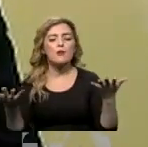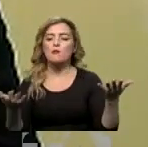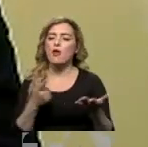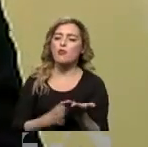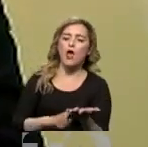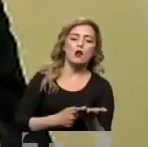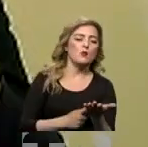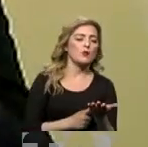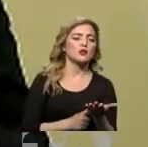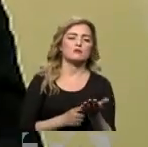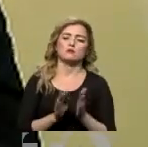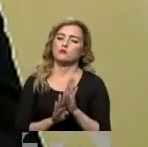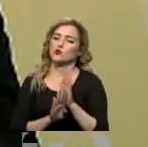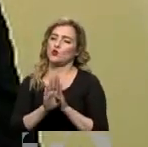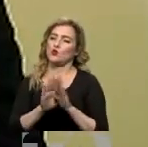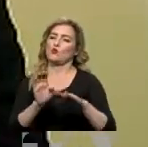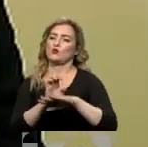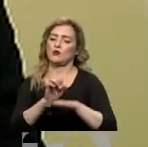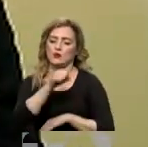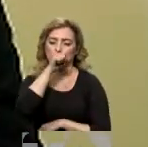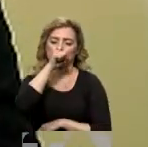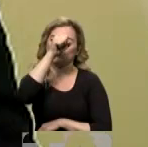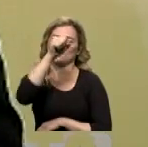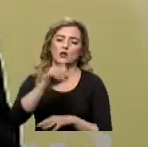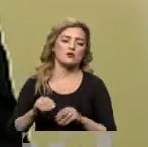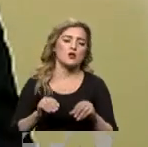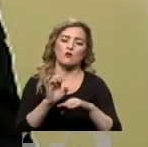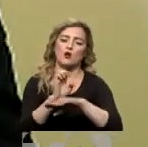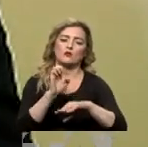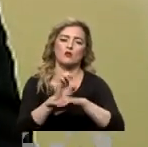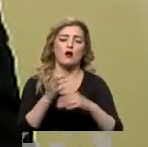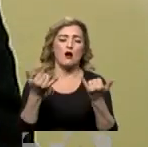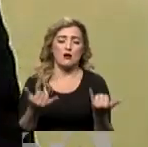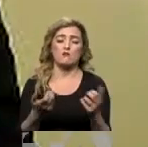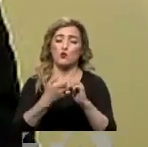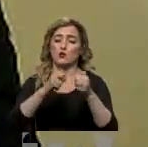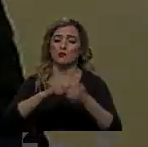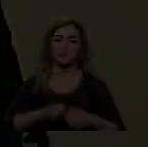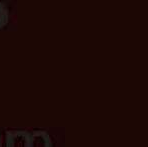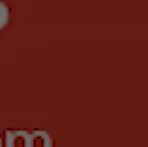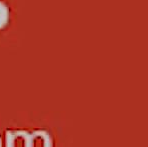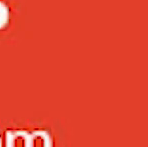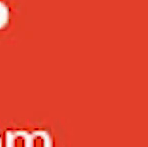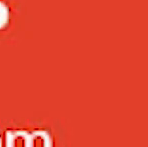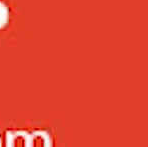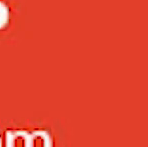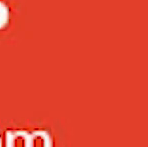bien del país, por el bien de esta hermosa tierra que en este momento se encuentra con problemas.